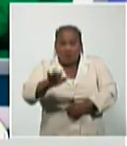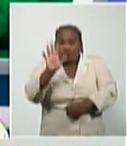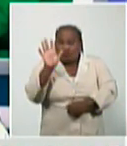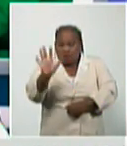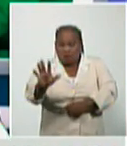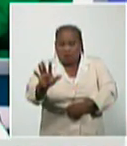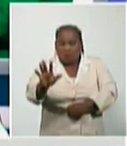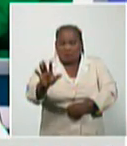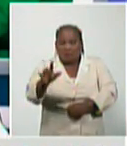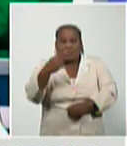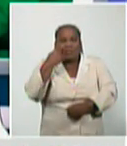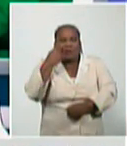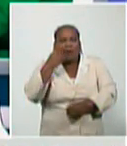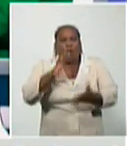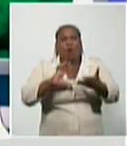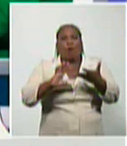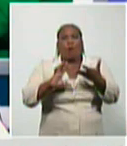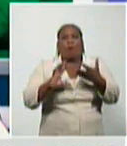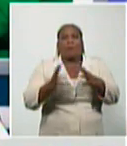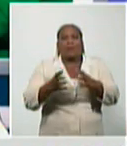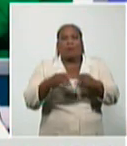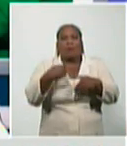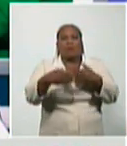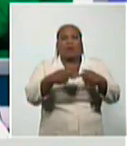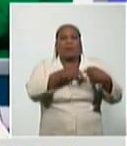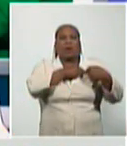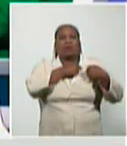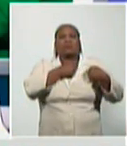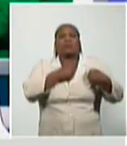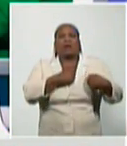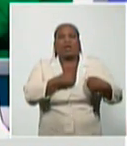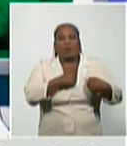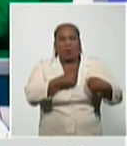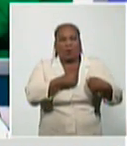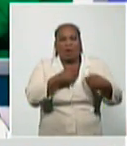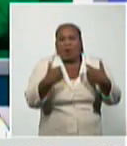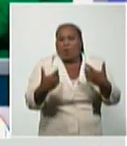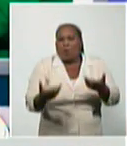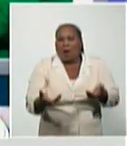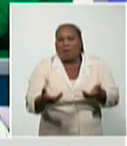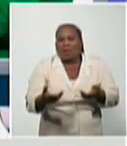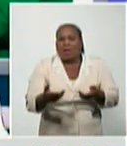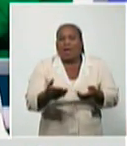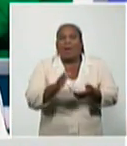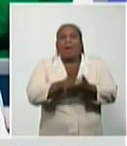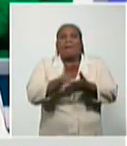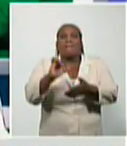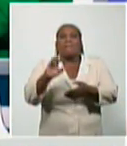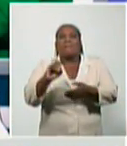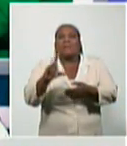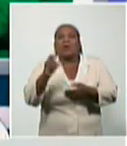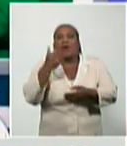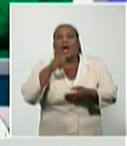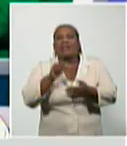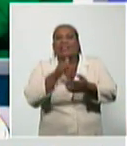identificaron complicaciones cardiovasculares. ¿Cuáles fueron? Miocarditis y